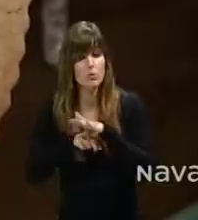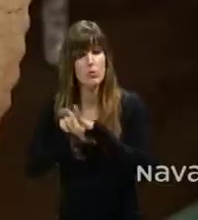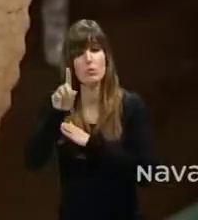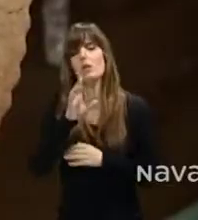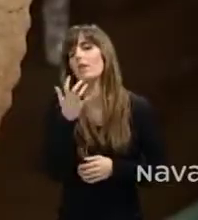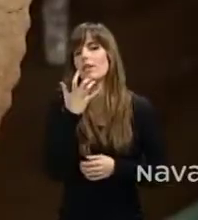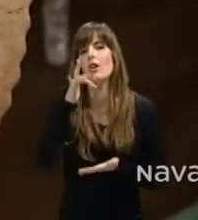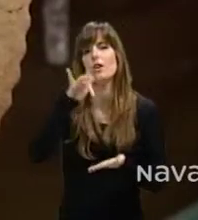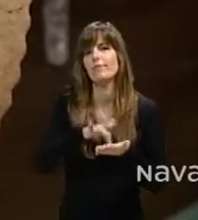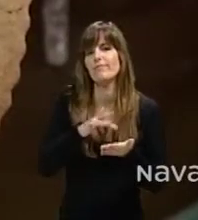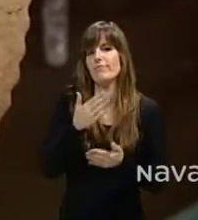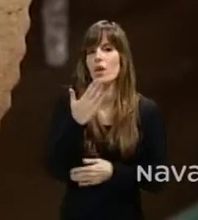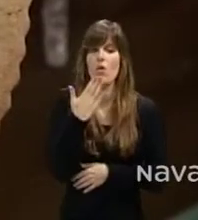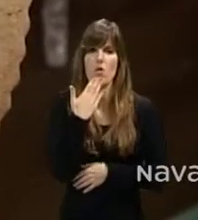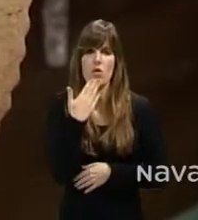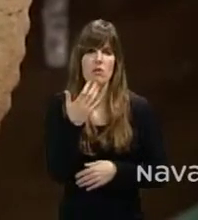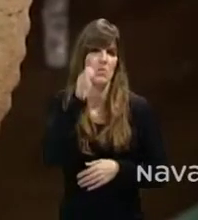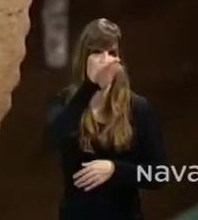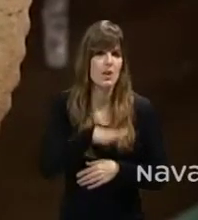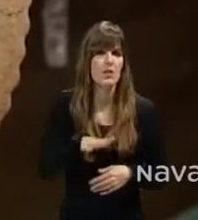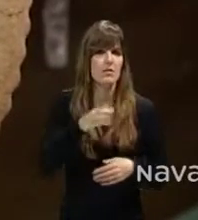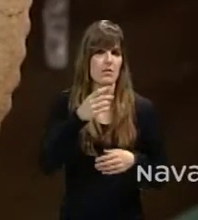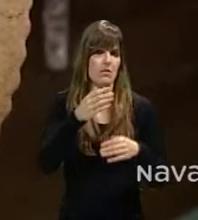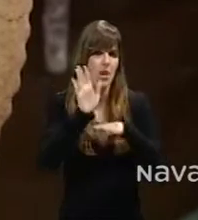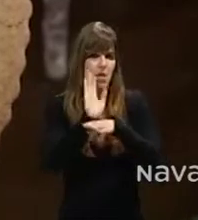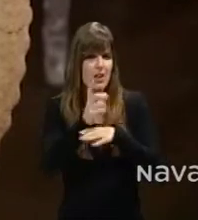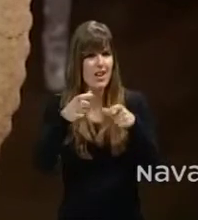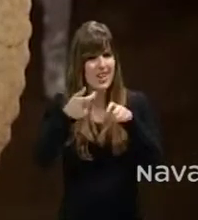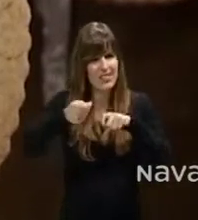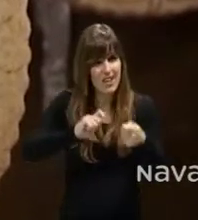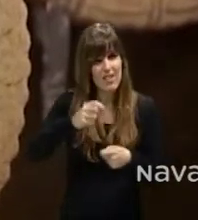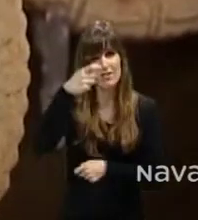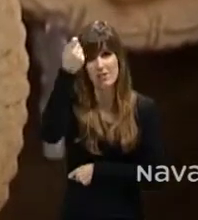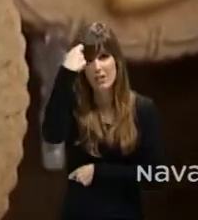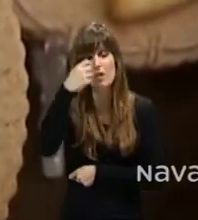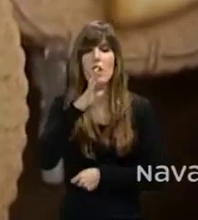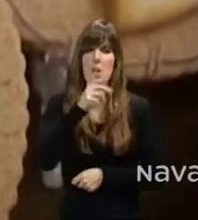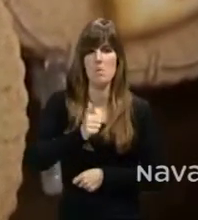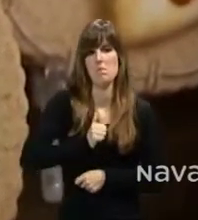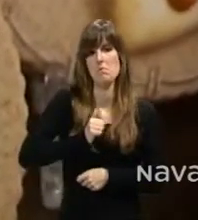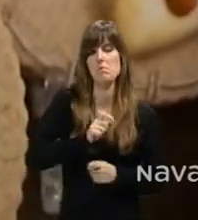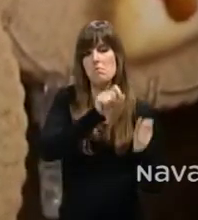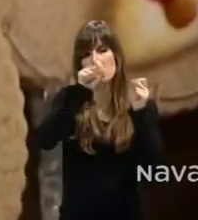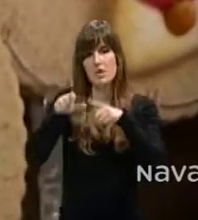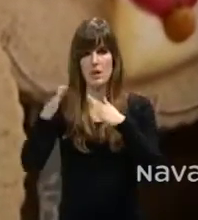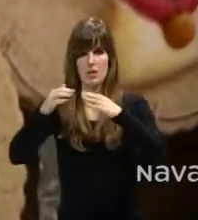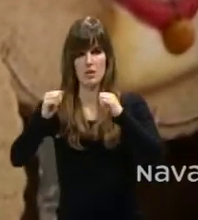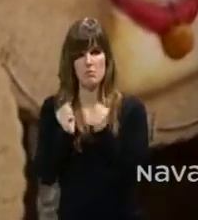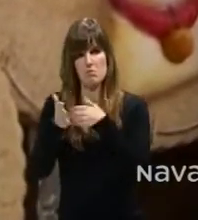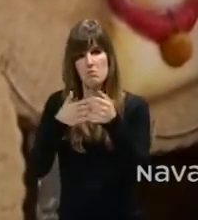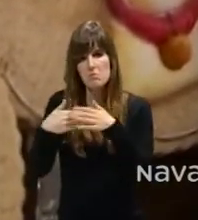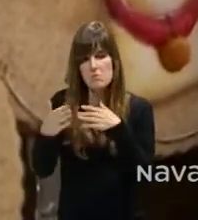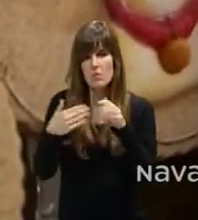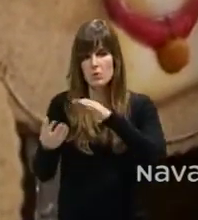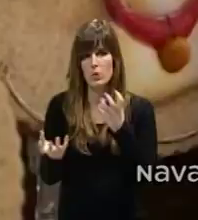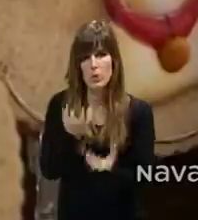con niños, vamos a decir, al cine o algún sitio, te cuesta un pastón y esto ahora, pues bueno, te compras cuatro cositas y haces galletas con